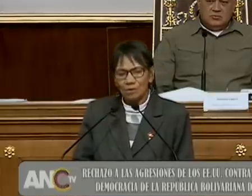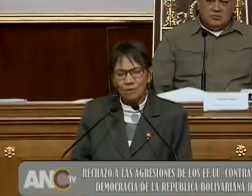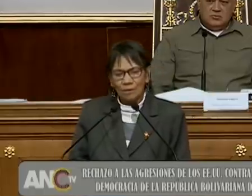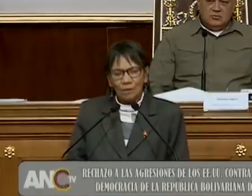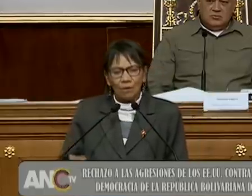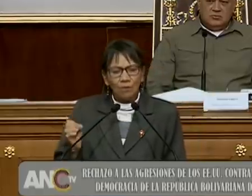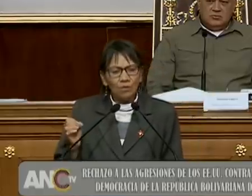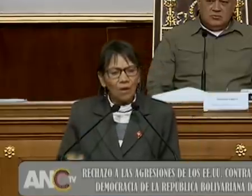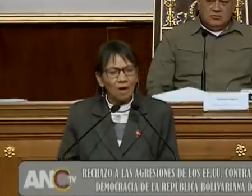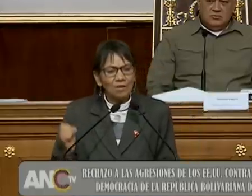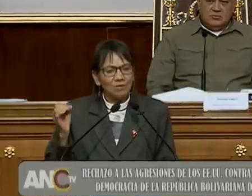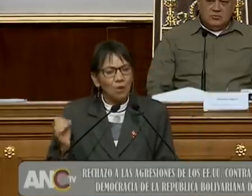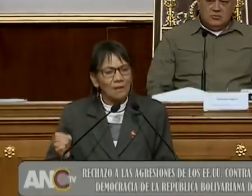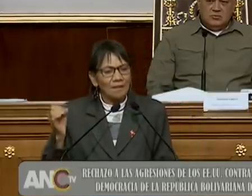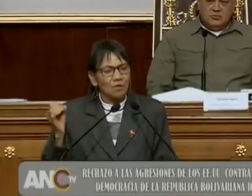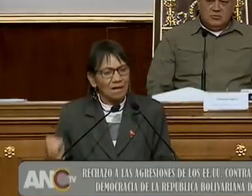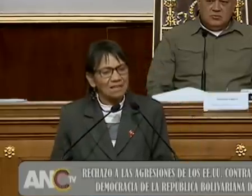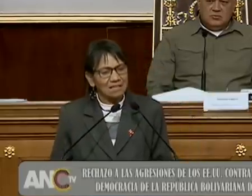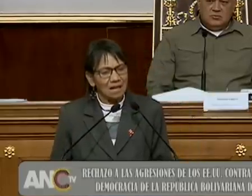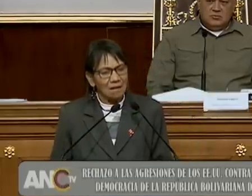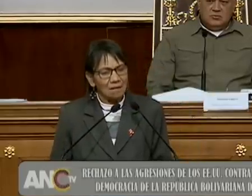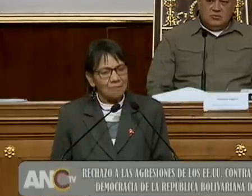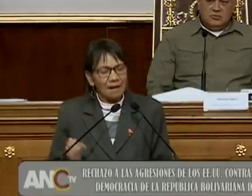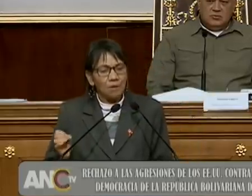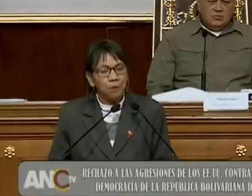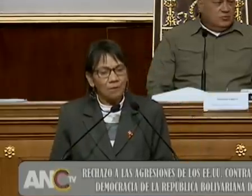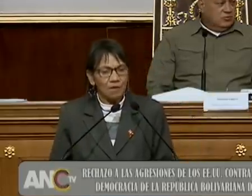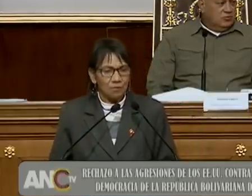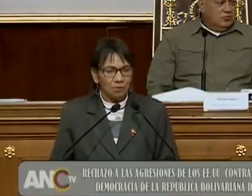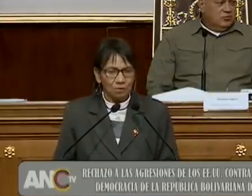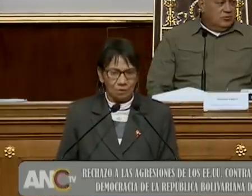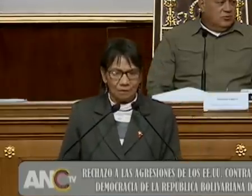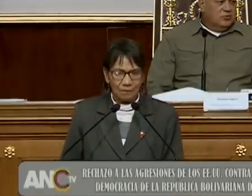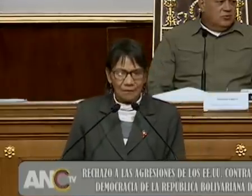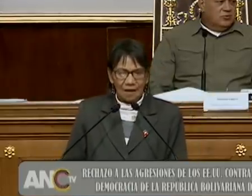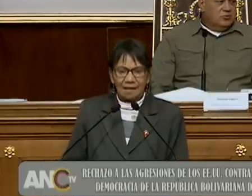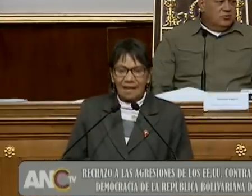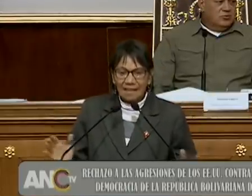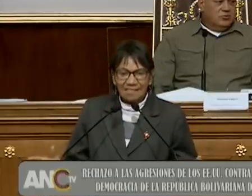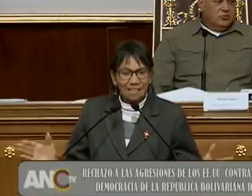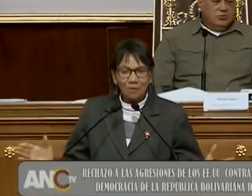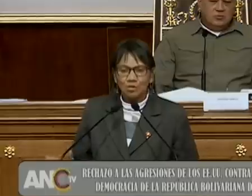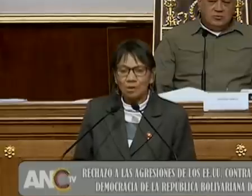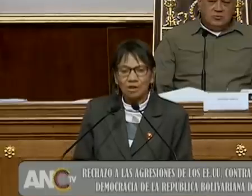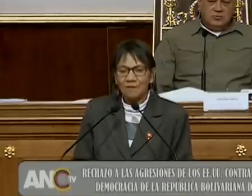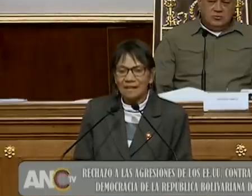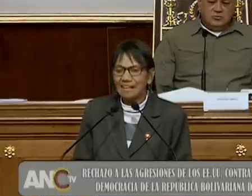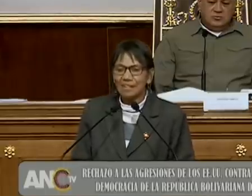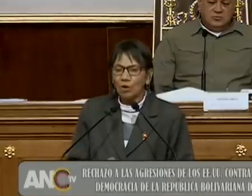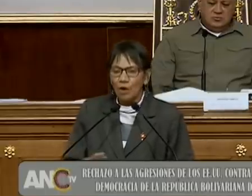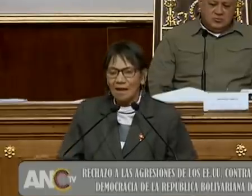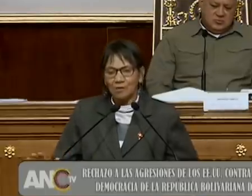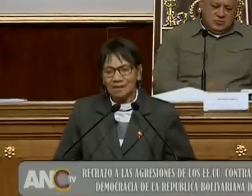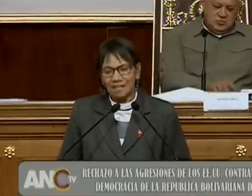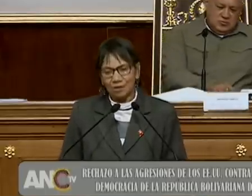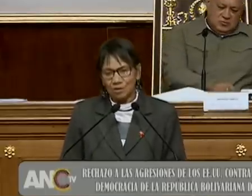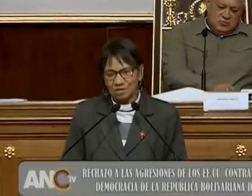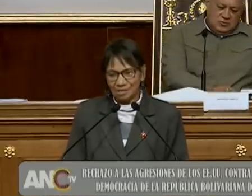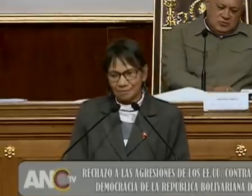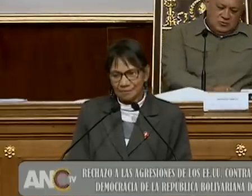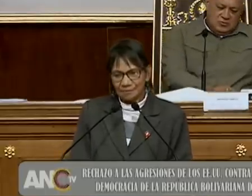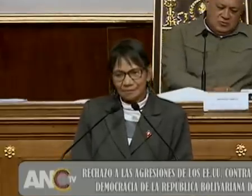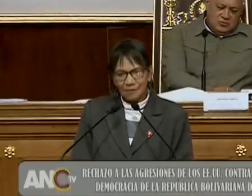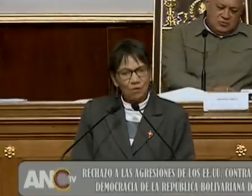representando una nueva democracia para los pueblos del mundo. Que esta revolución bolivariana no es cualquier